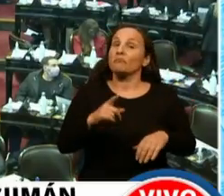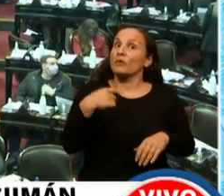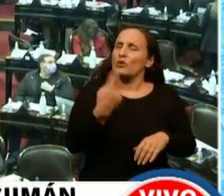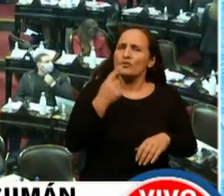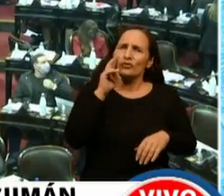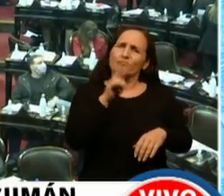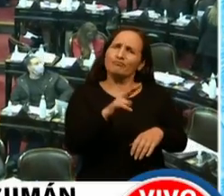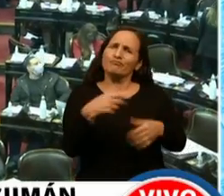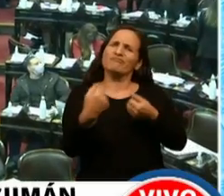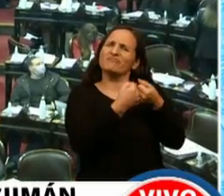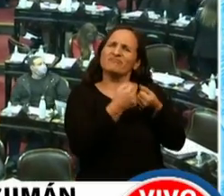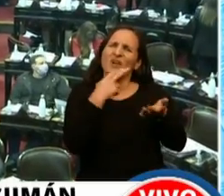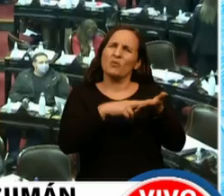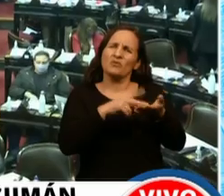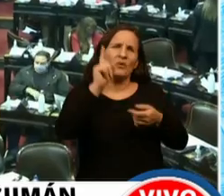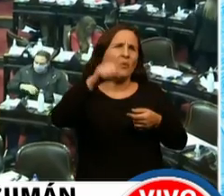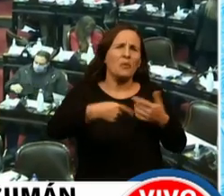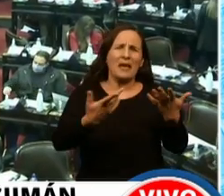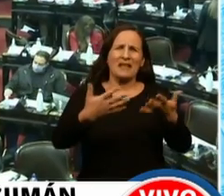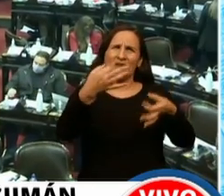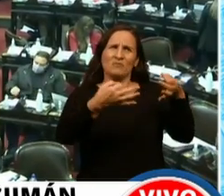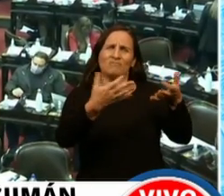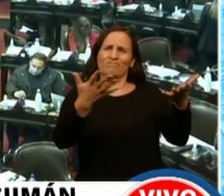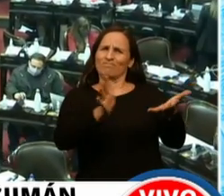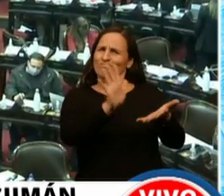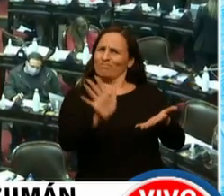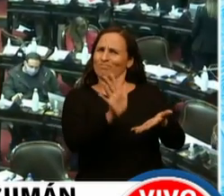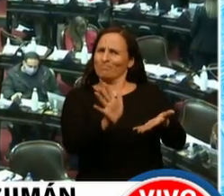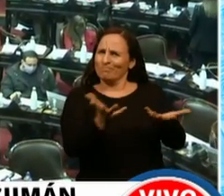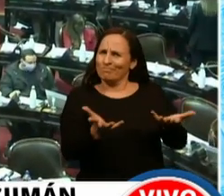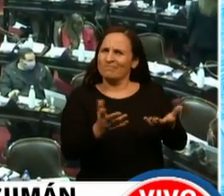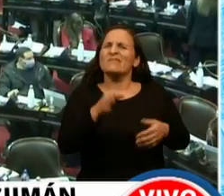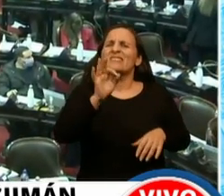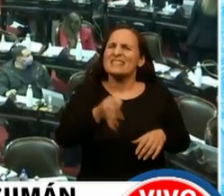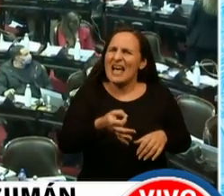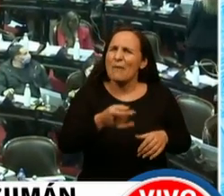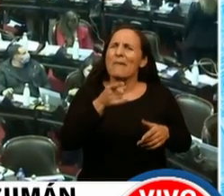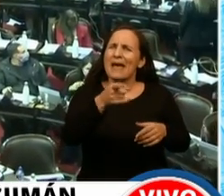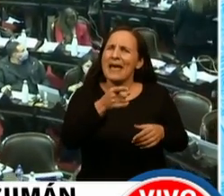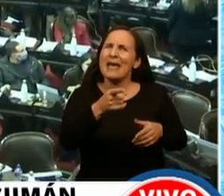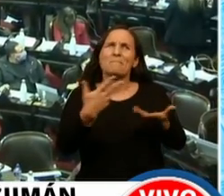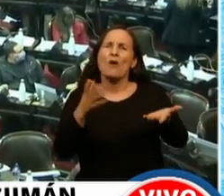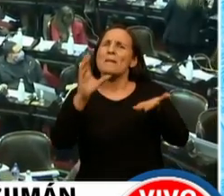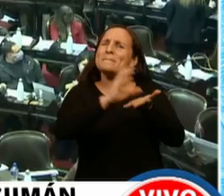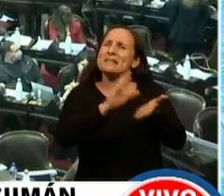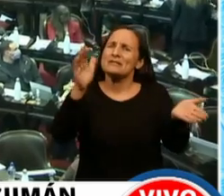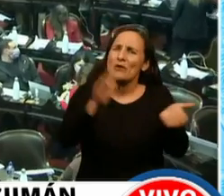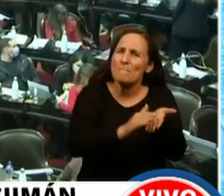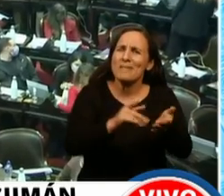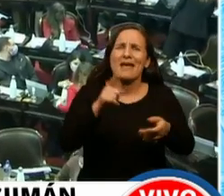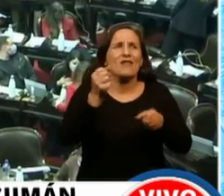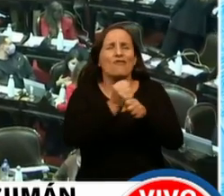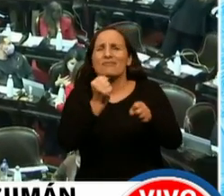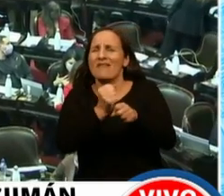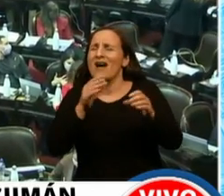consenso estamos generando más inseguridad jurídica que sabemos que va a ir en contra de la inversión en contra de la producción en contra del trabajo